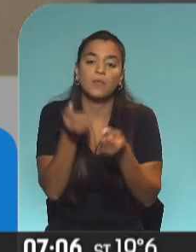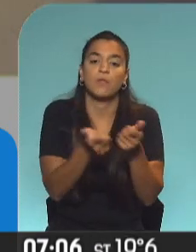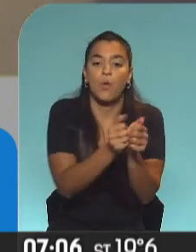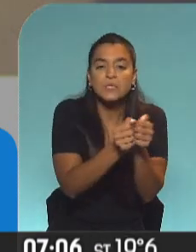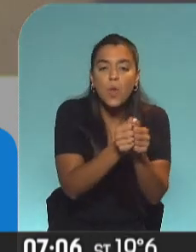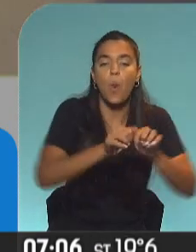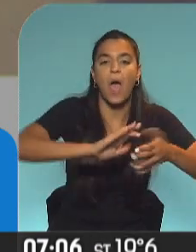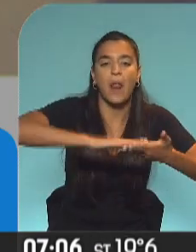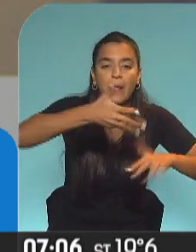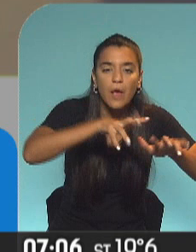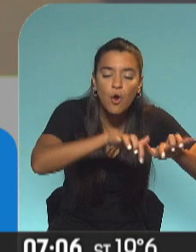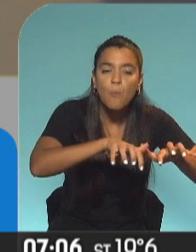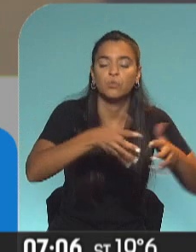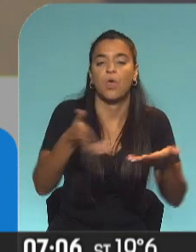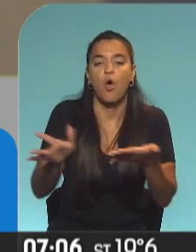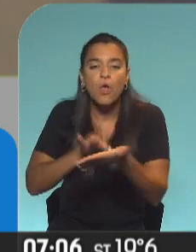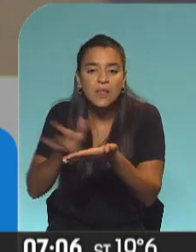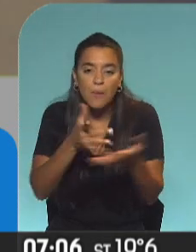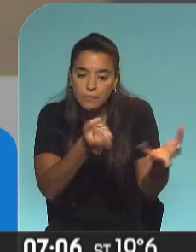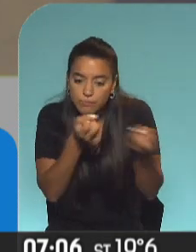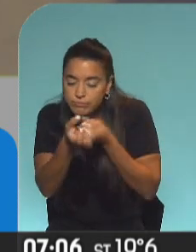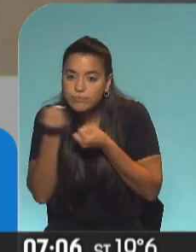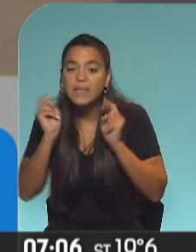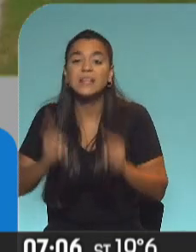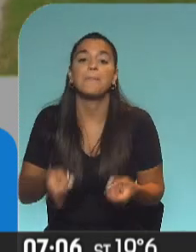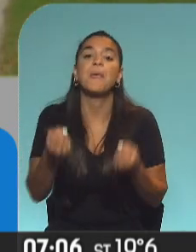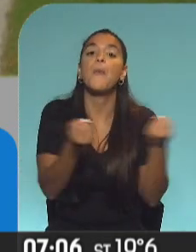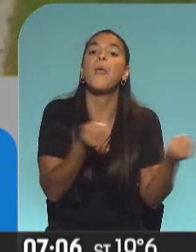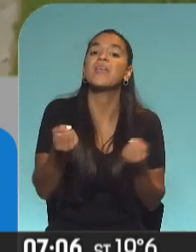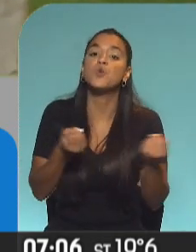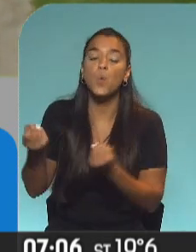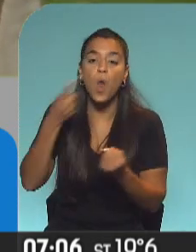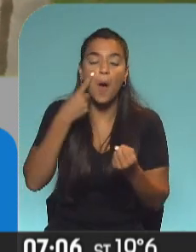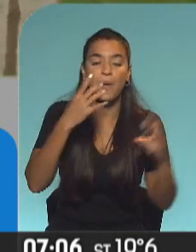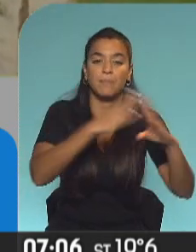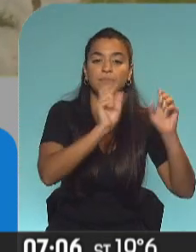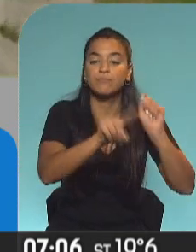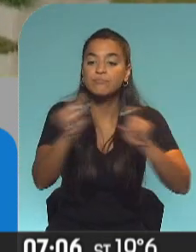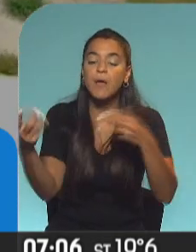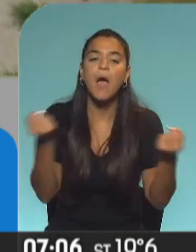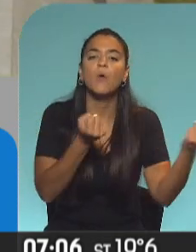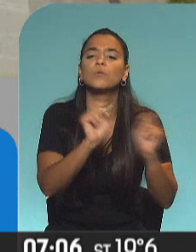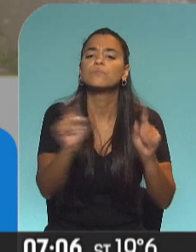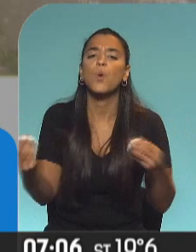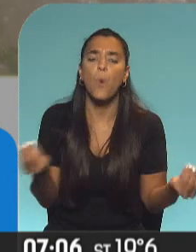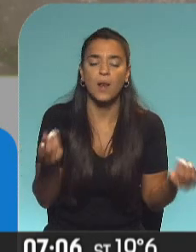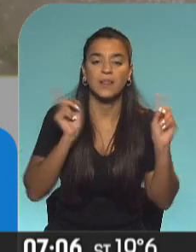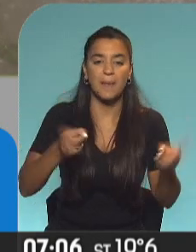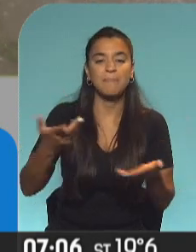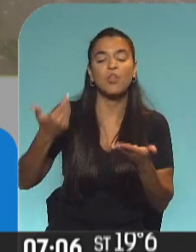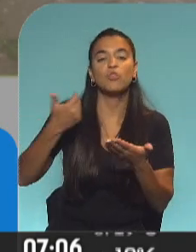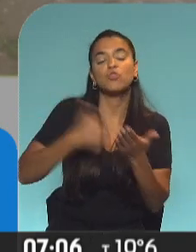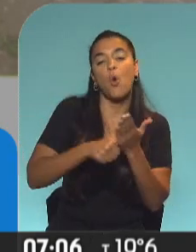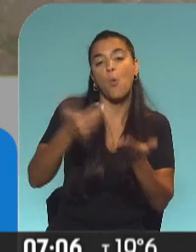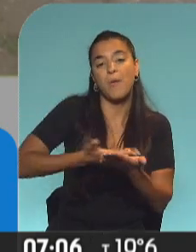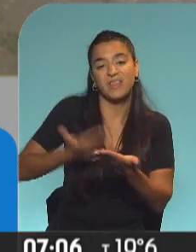almacenamiento electrónico, celulares, el relevamiento de los vehículos que encontraron en cada propiedad y documentación relacionada con lo